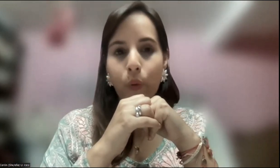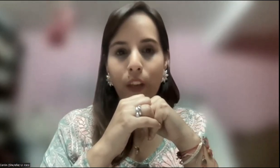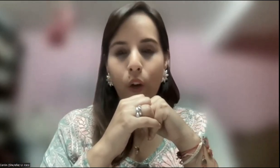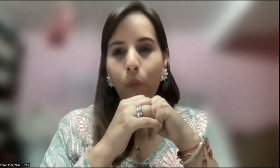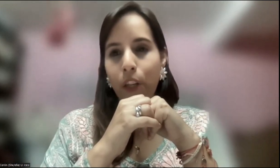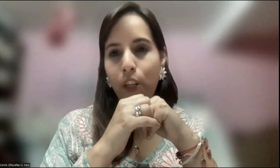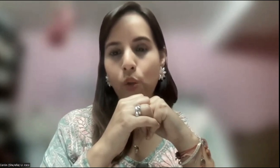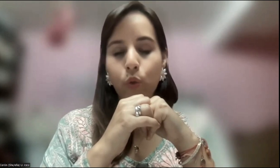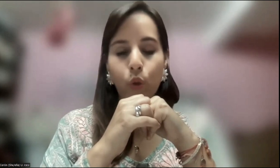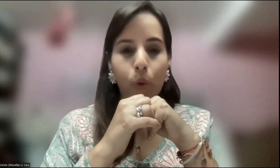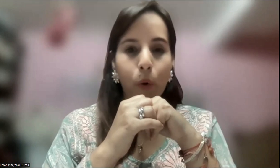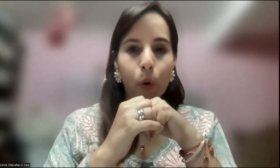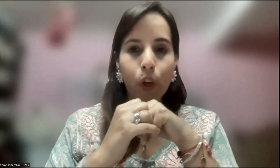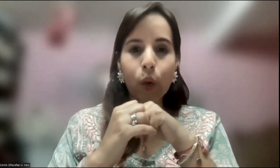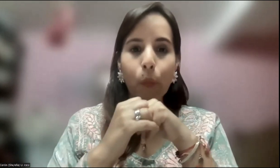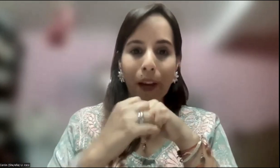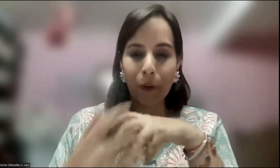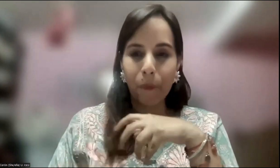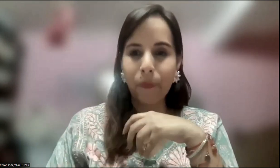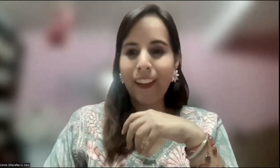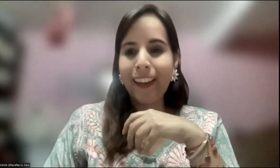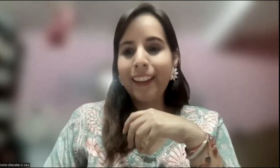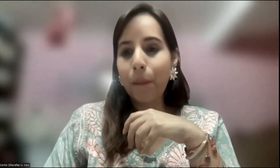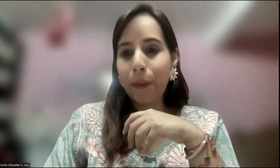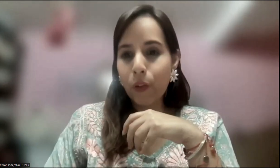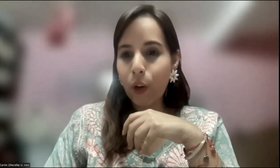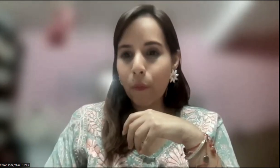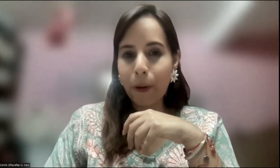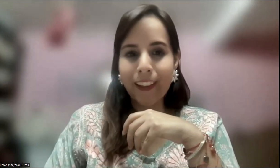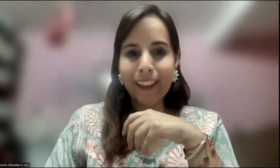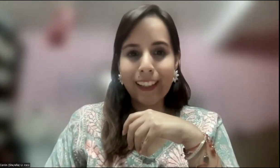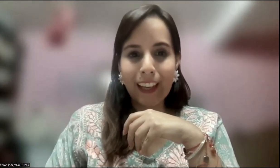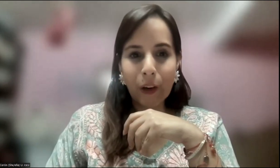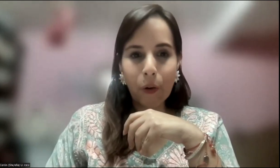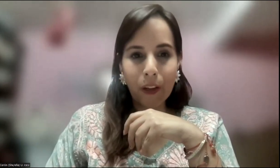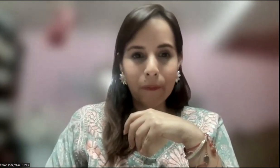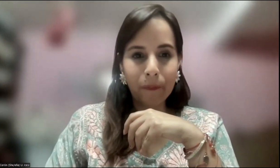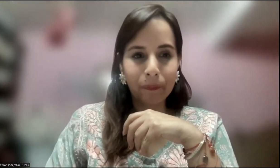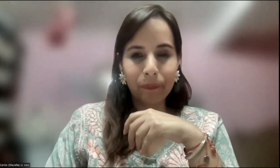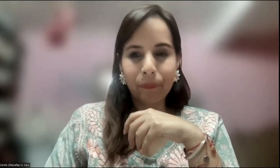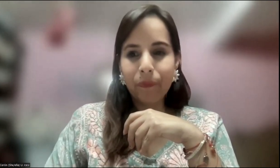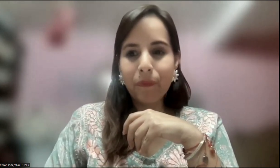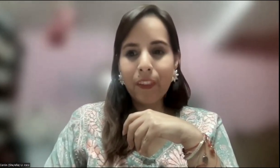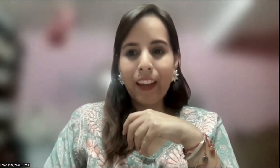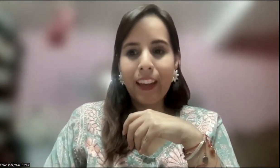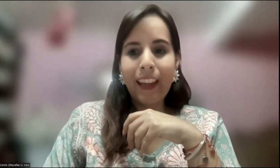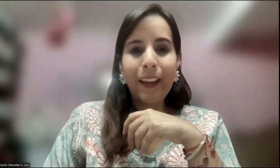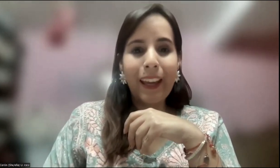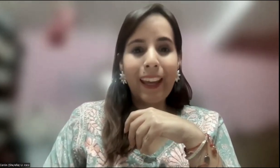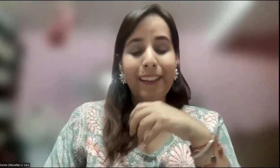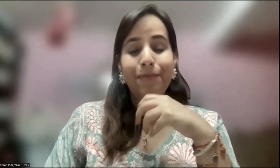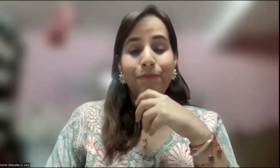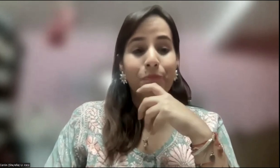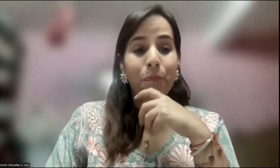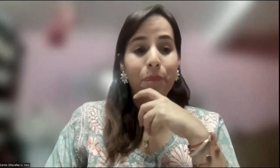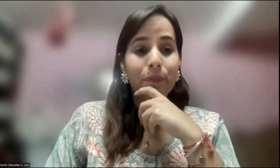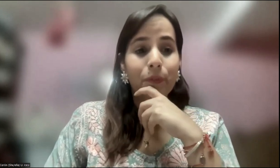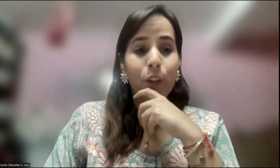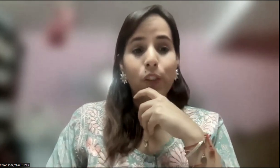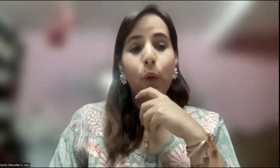al cuidado como derecho autónomo y humano también nos acompaña el día de hoy eh